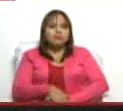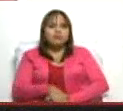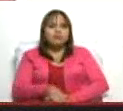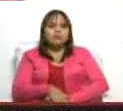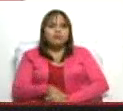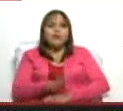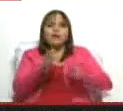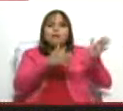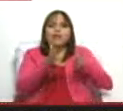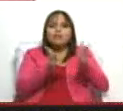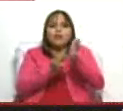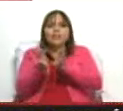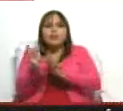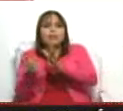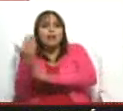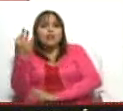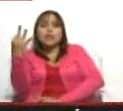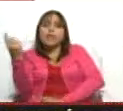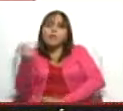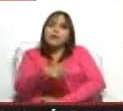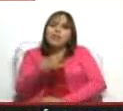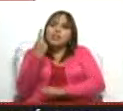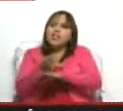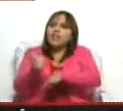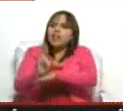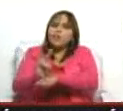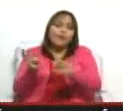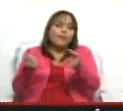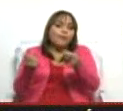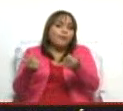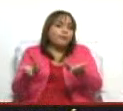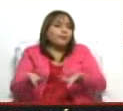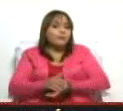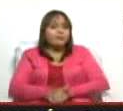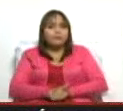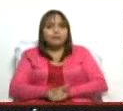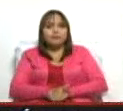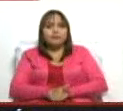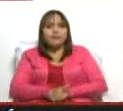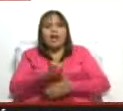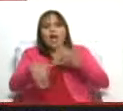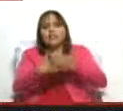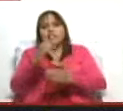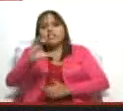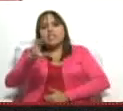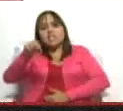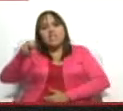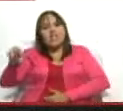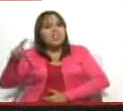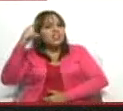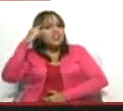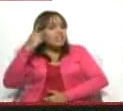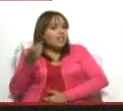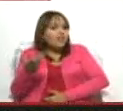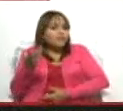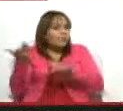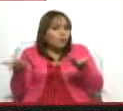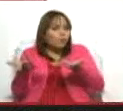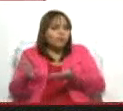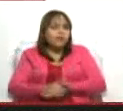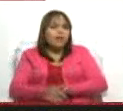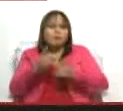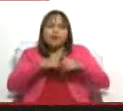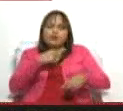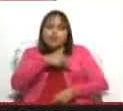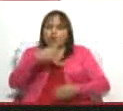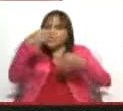Marzo, abril, mayo, 3 meses. Tienen que apurarse hasta que el CNE dé la fecha. Ahora, lo que sí te puedo garantizar, que